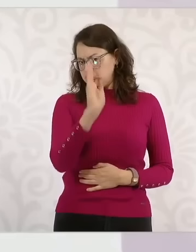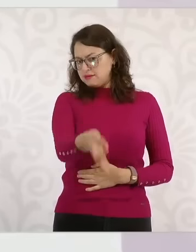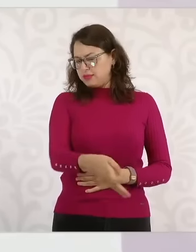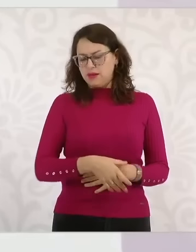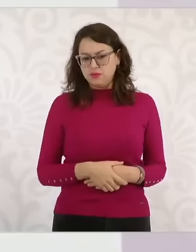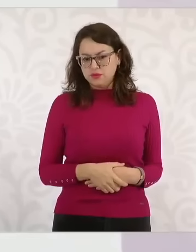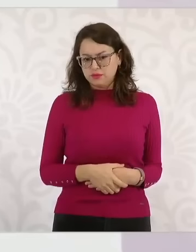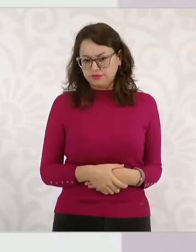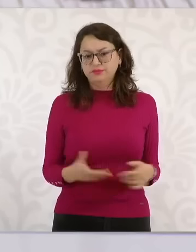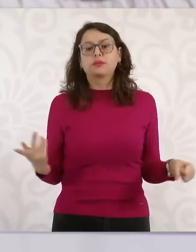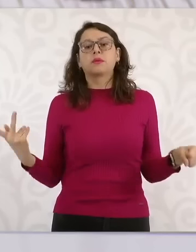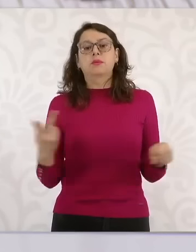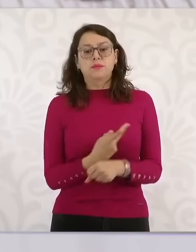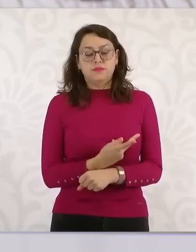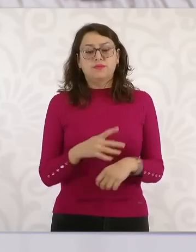México